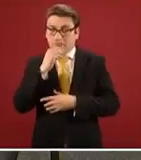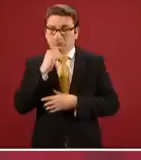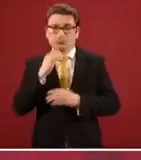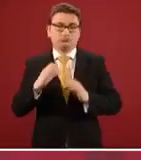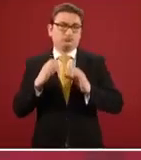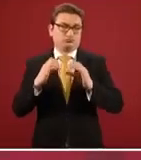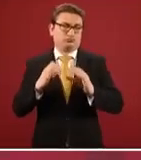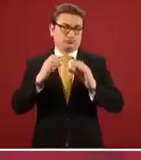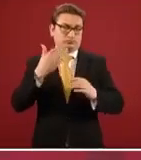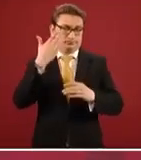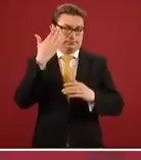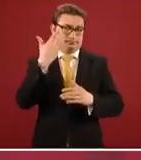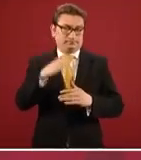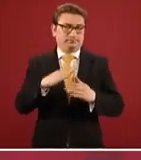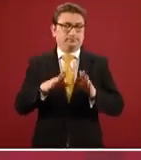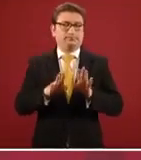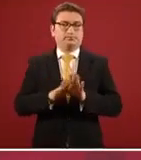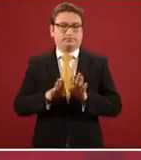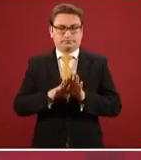cuidando el llamado